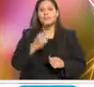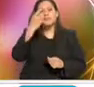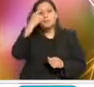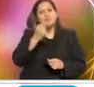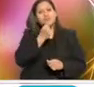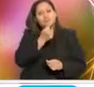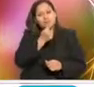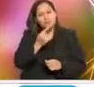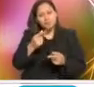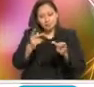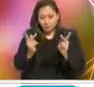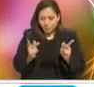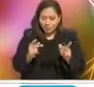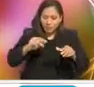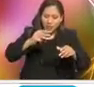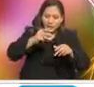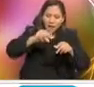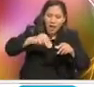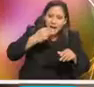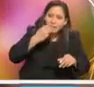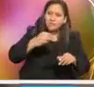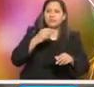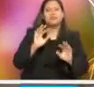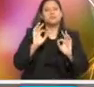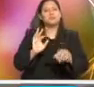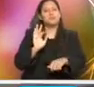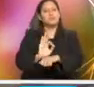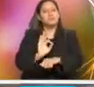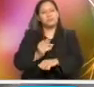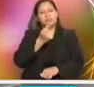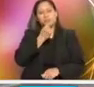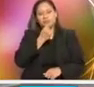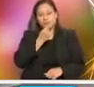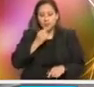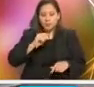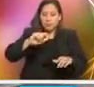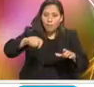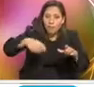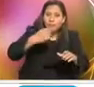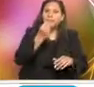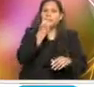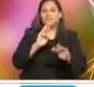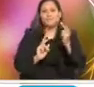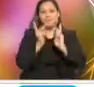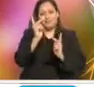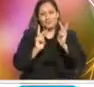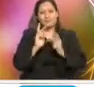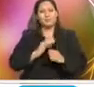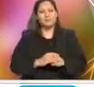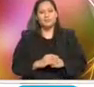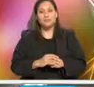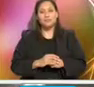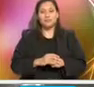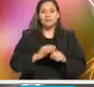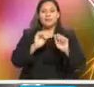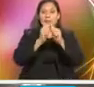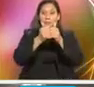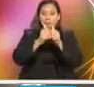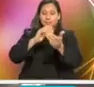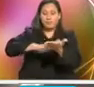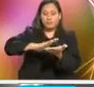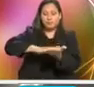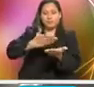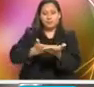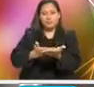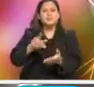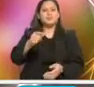niños, ¿no es un gran platillo Para los niños yo creo que es un gran platillo porque al final los haces que coman verdura, Sí. ¿no? Y el empanizado muchas veces a los niños pues